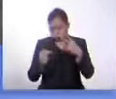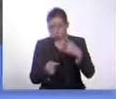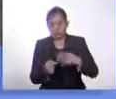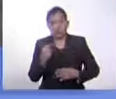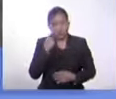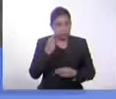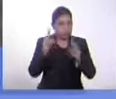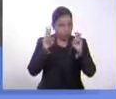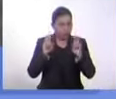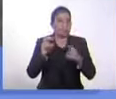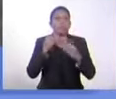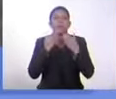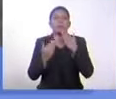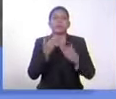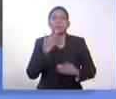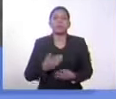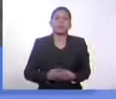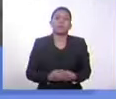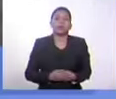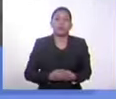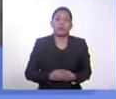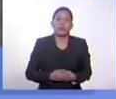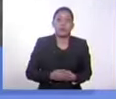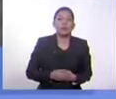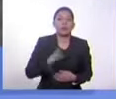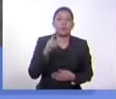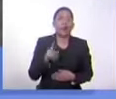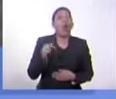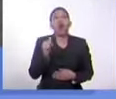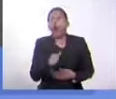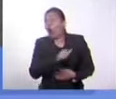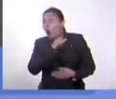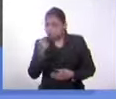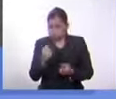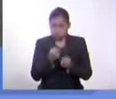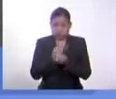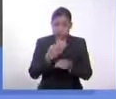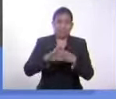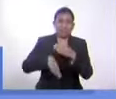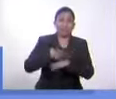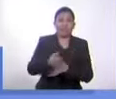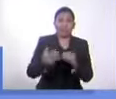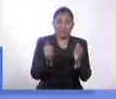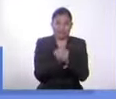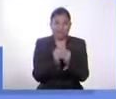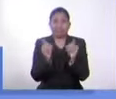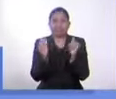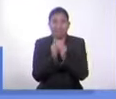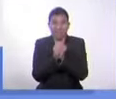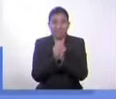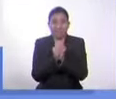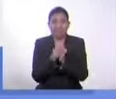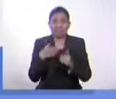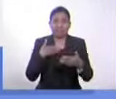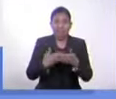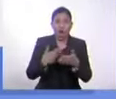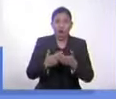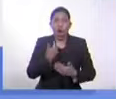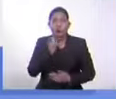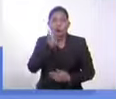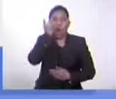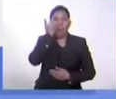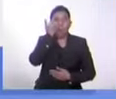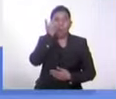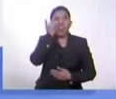el tema, déjame decirte que otra consecuencia que se puede tener, ¿verdad?, con las relaciones tempranas, en este